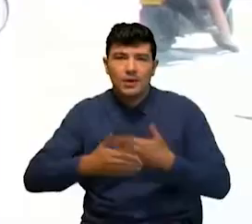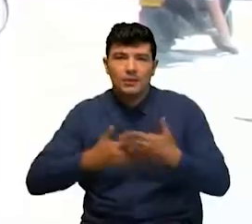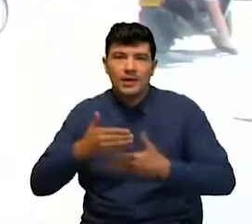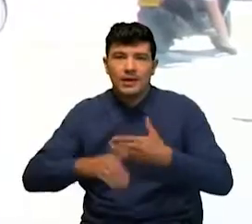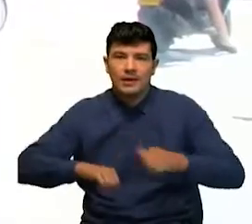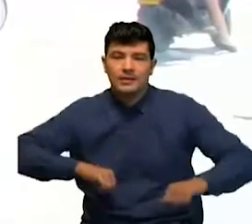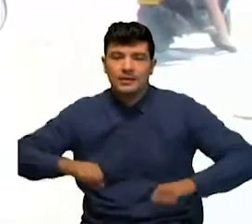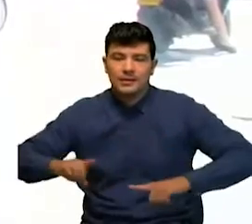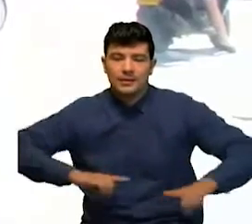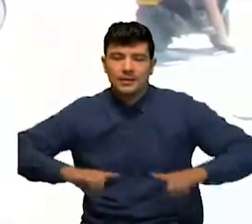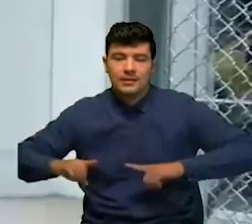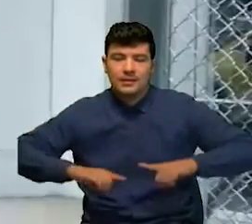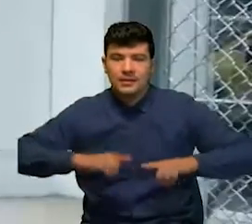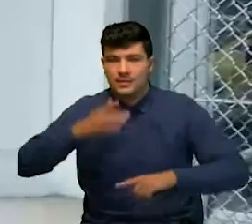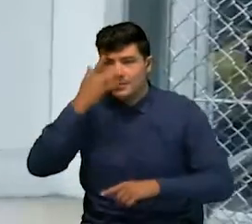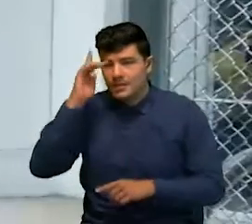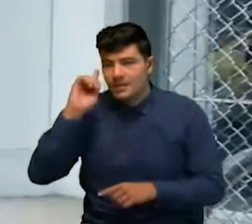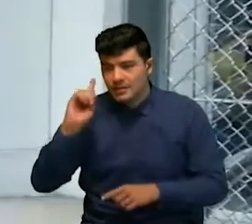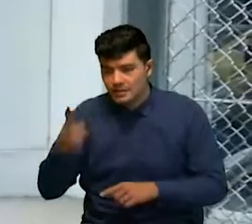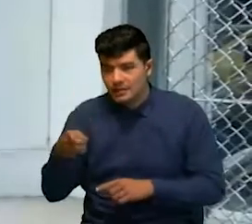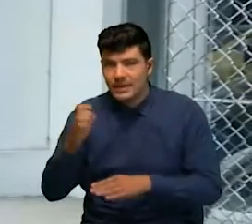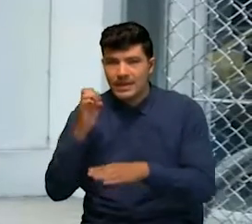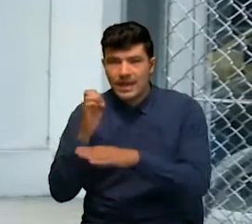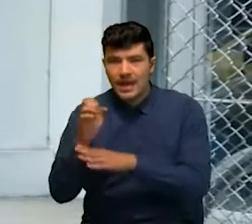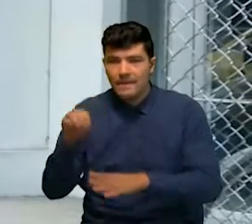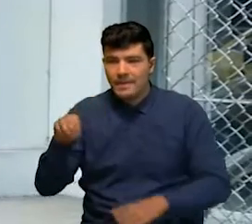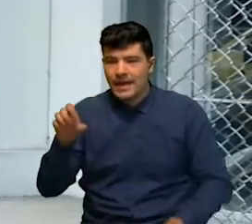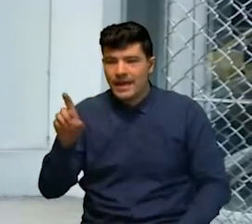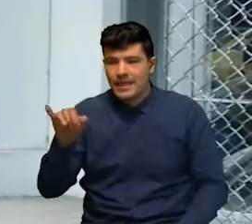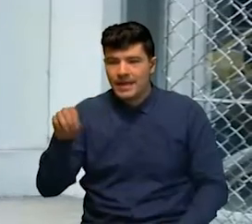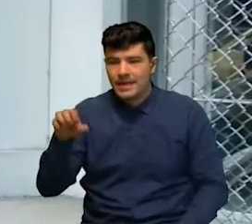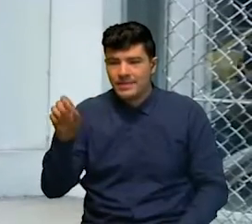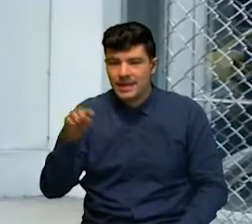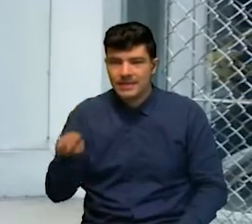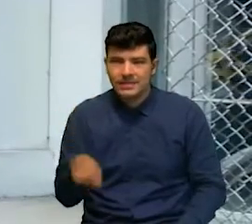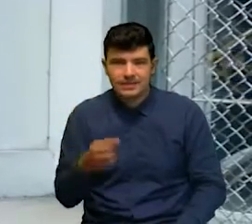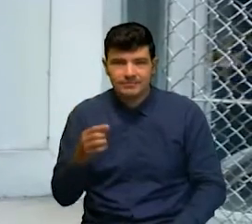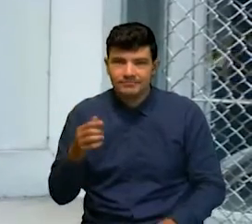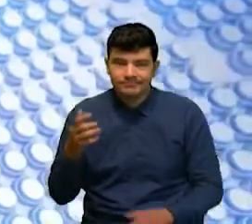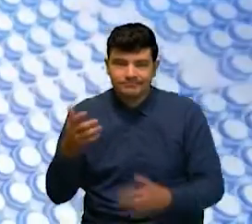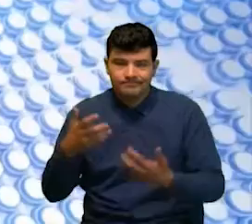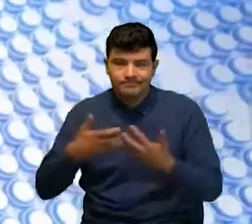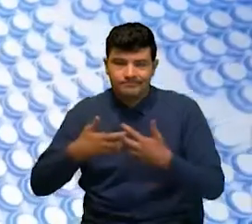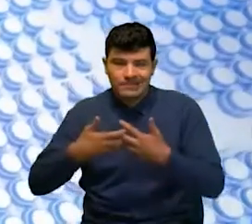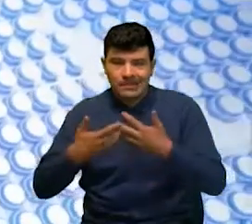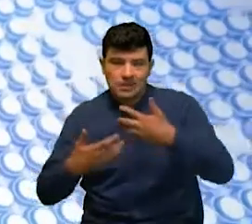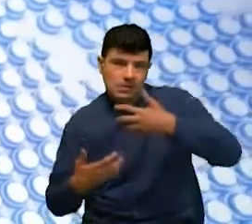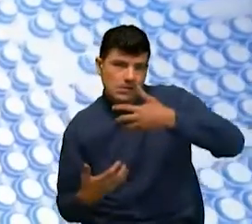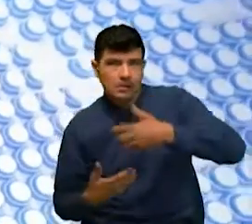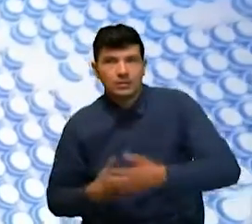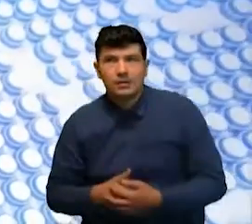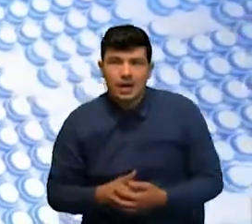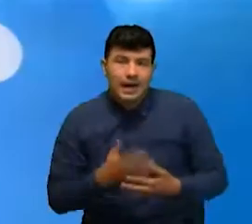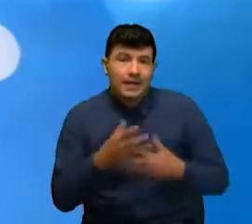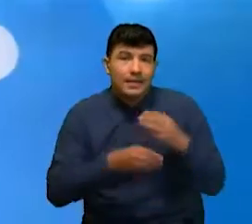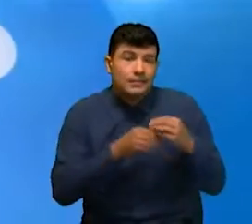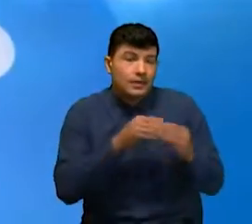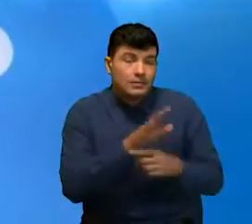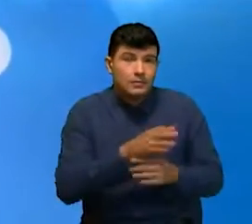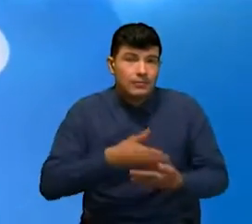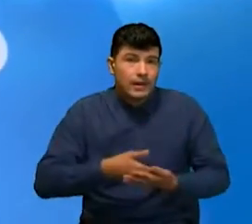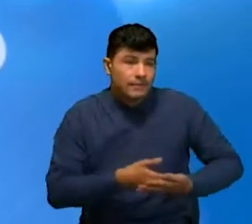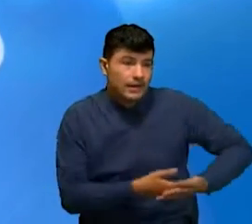ante el colapso de med y más desafortunadamente con la misma suerte no corre el bebé de cinco meses abrahán cañas quien